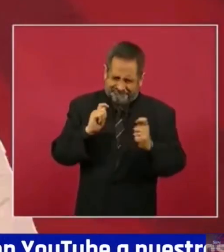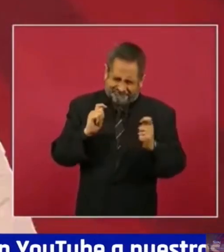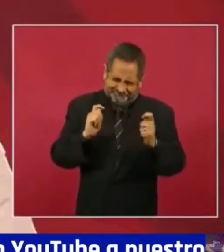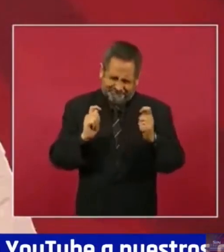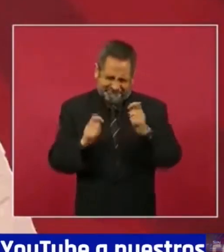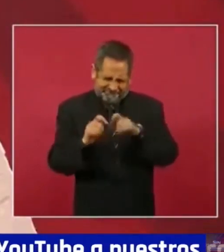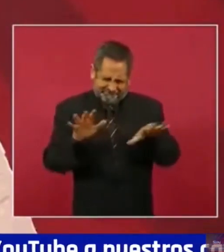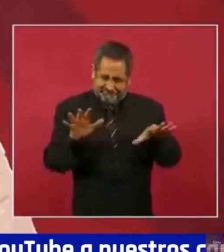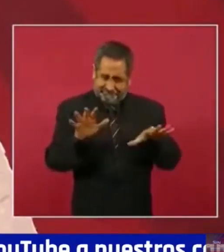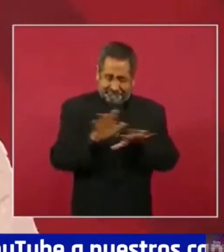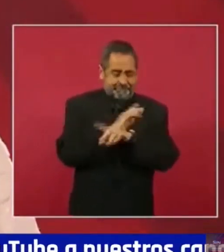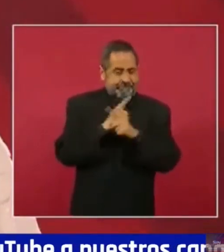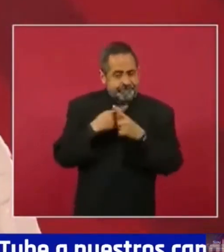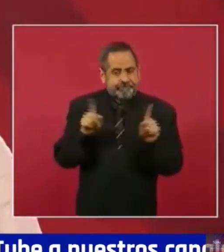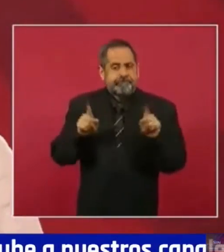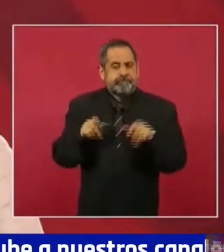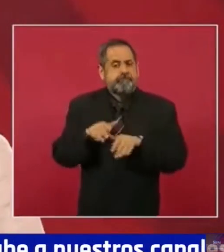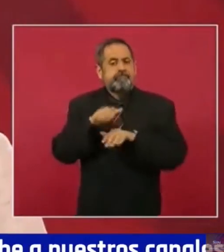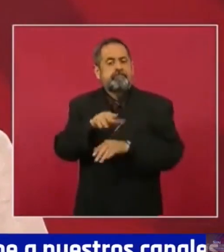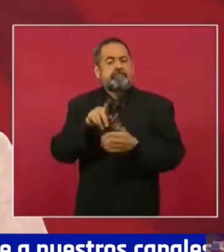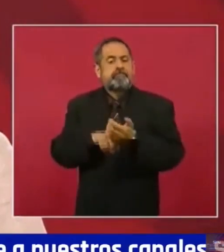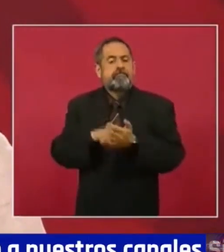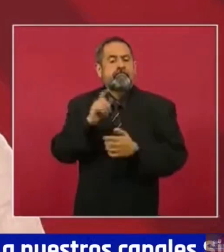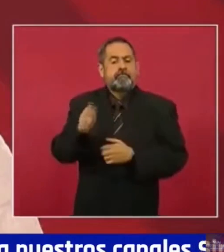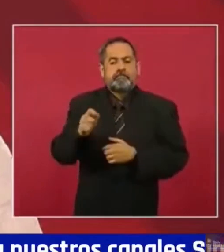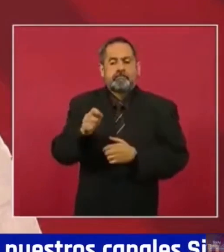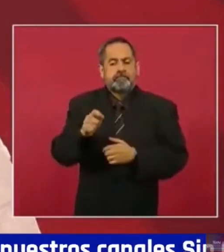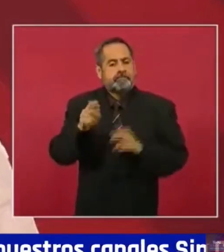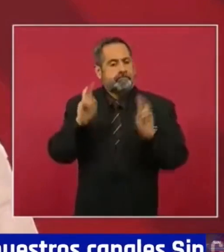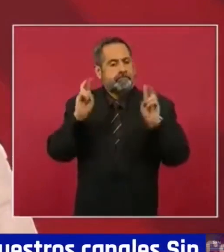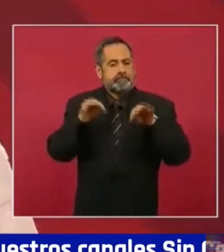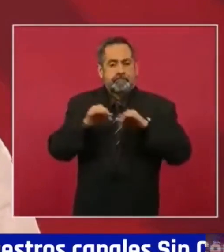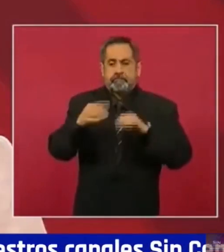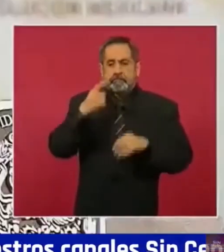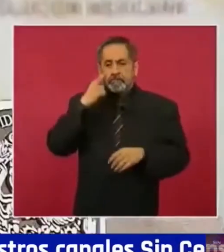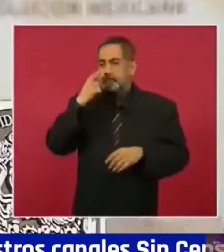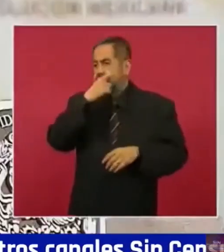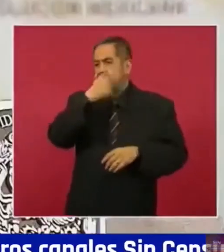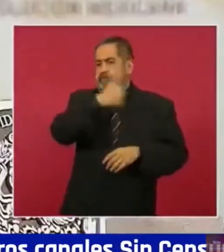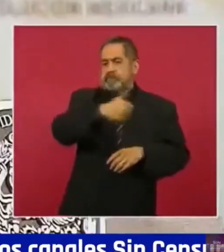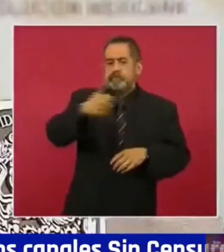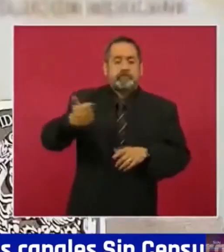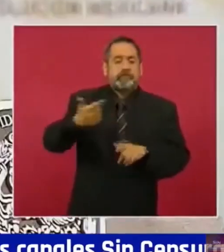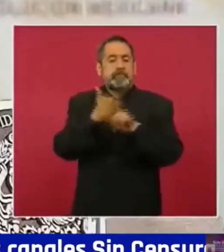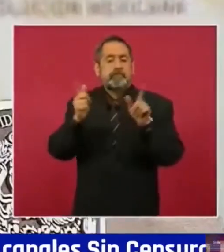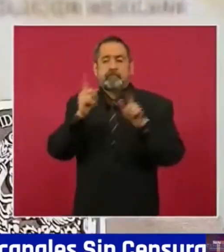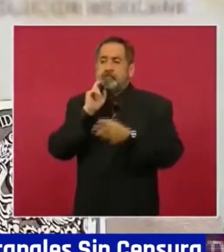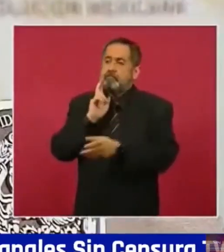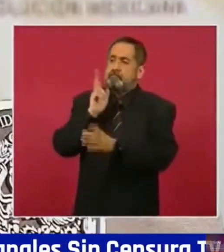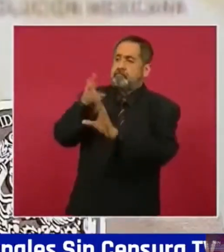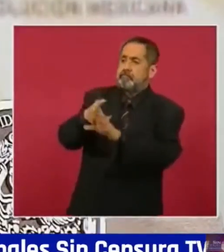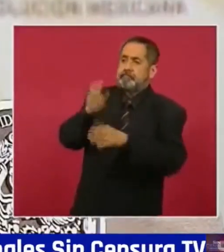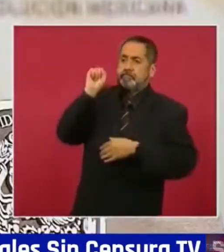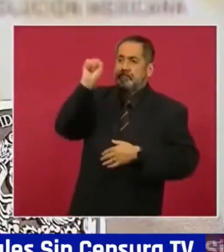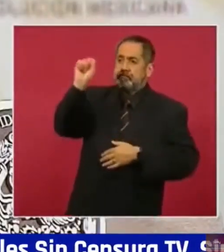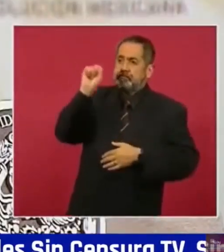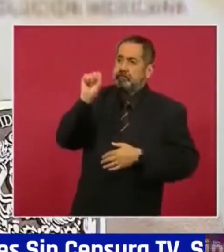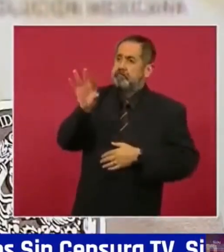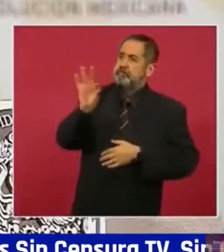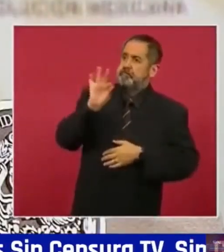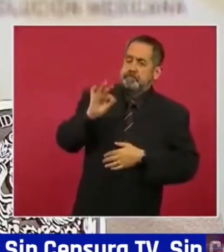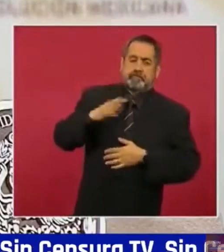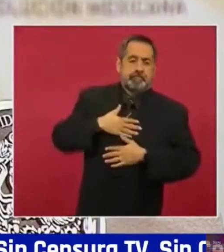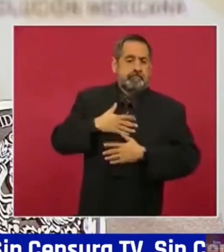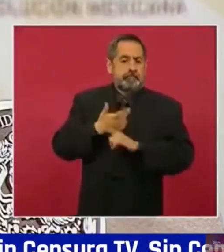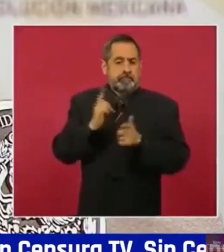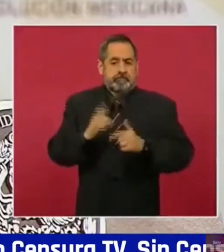profunda que estamos viviendo en materia laboral, de libertad y democracia sindical, es lo que platicábamos, el ejemplo